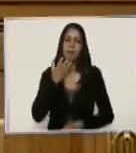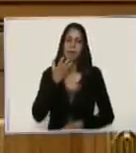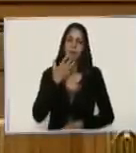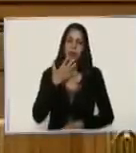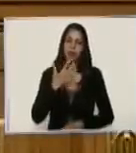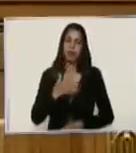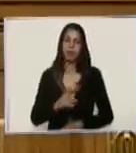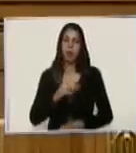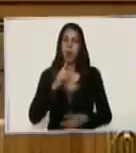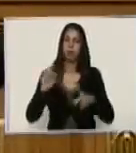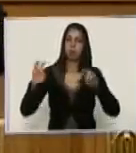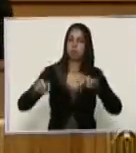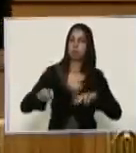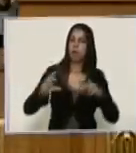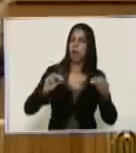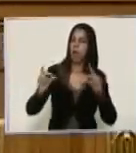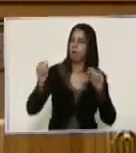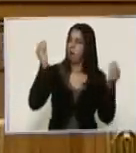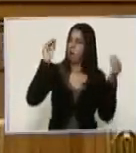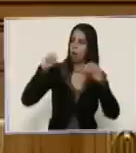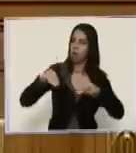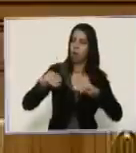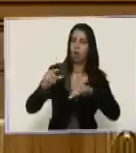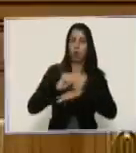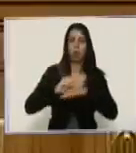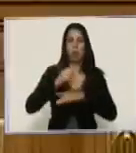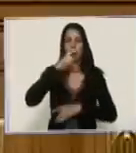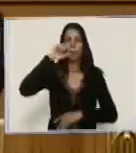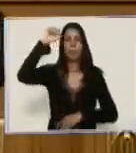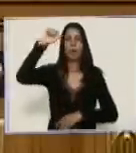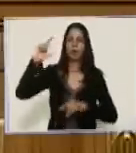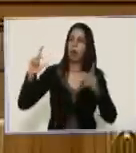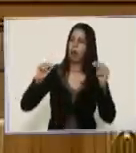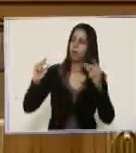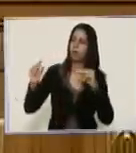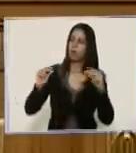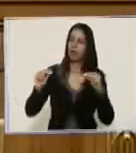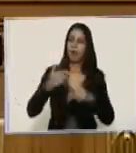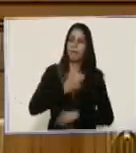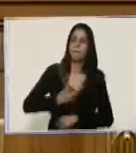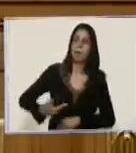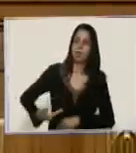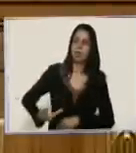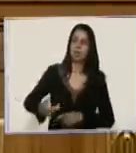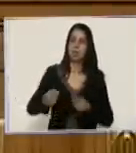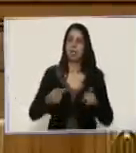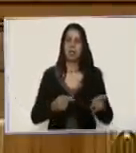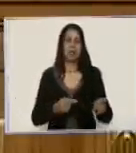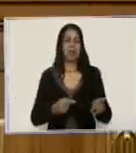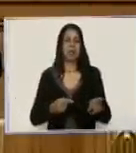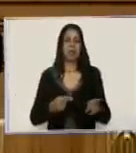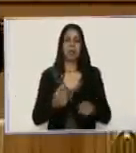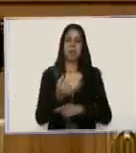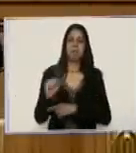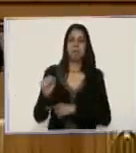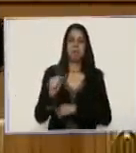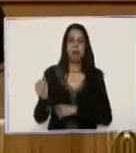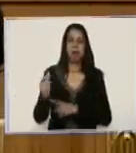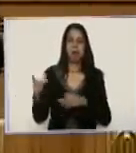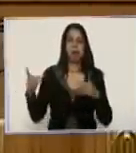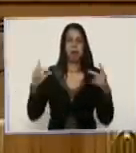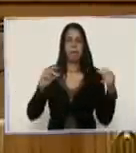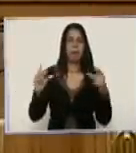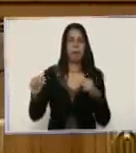Gobierno Nacional, o que el presidente Maduro, nuestro presidente Maduro, se niegue a esas